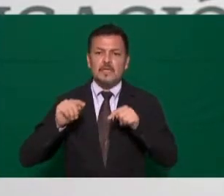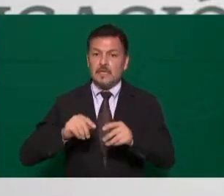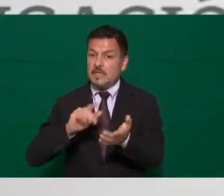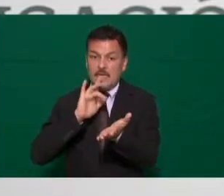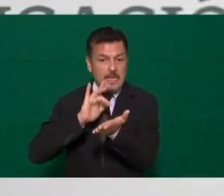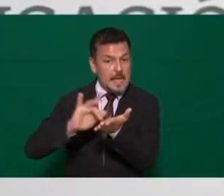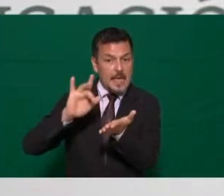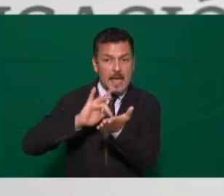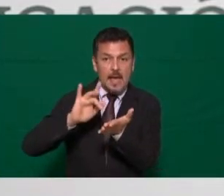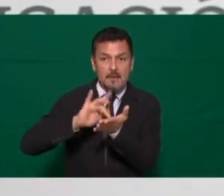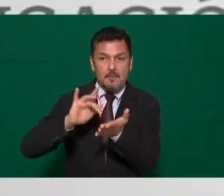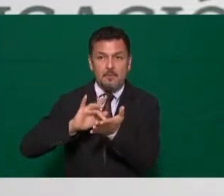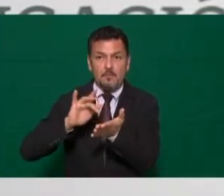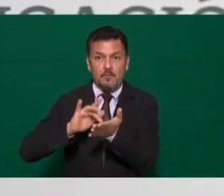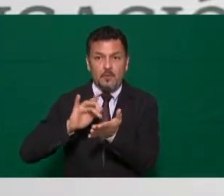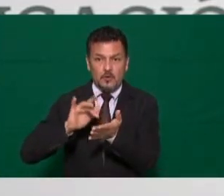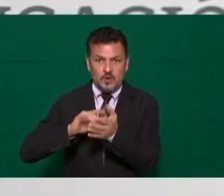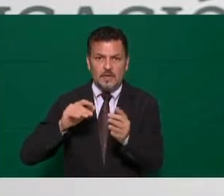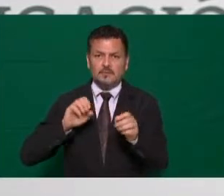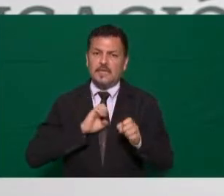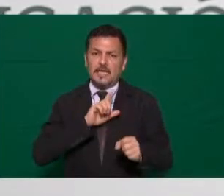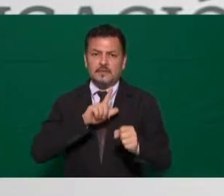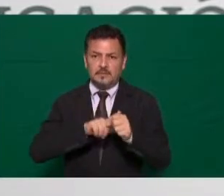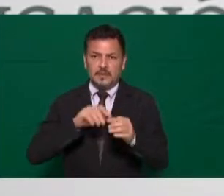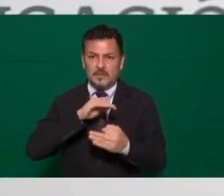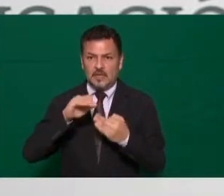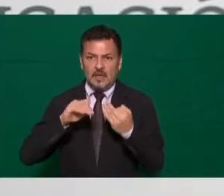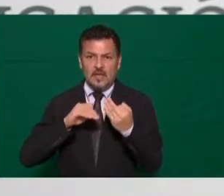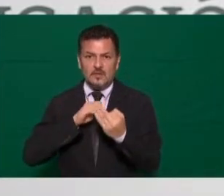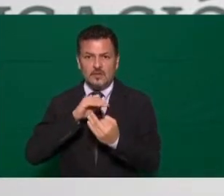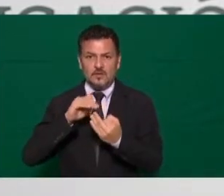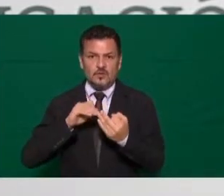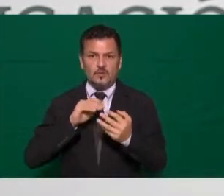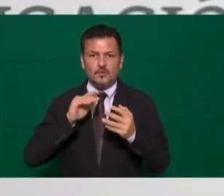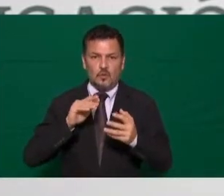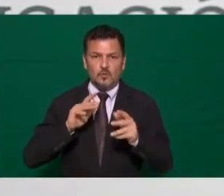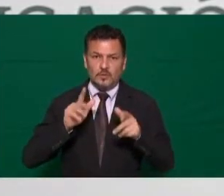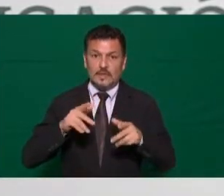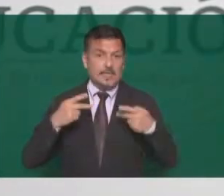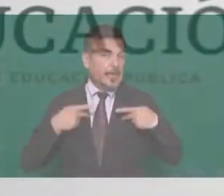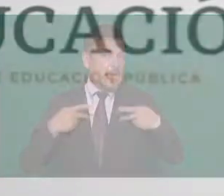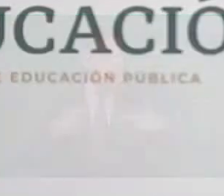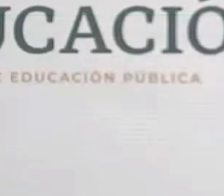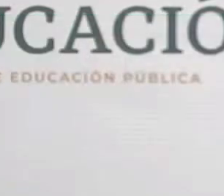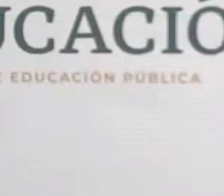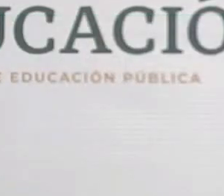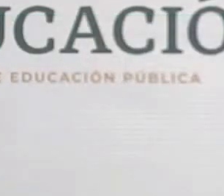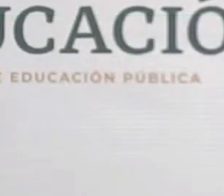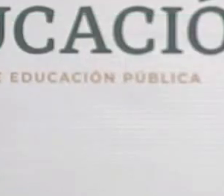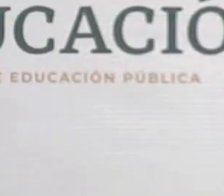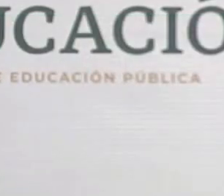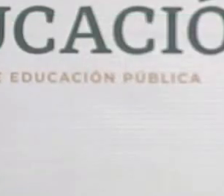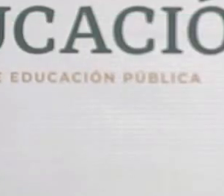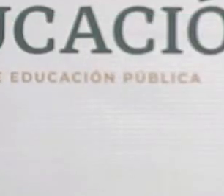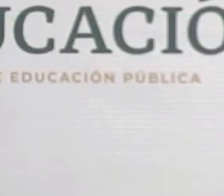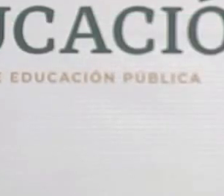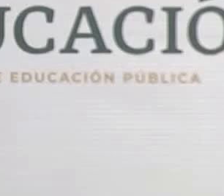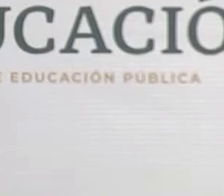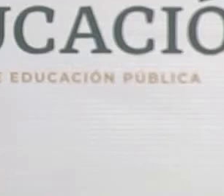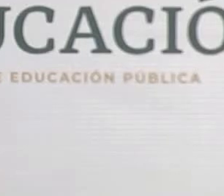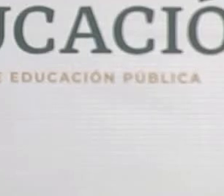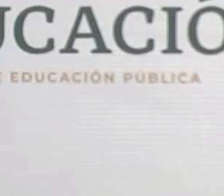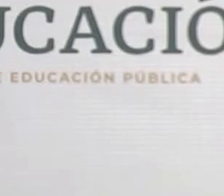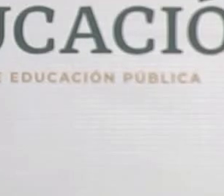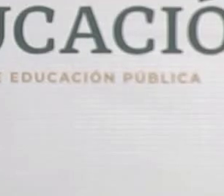apoyar de manera especial, preferente, a la gente humilde, a la gente